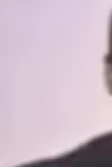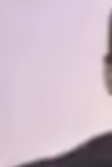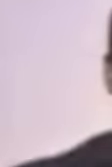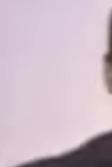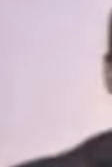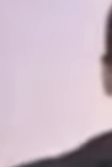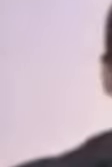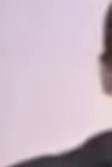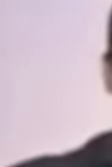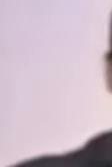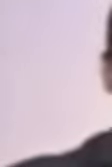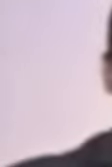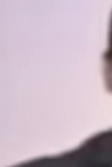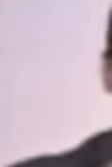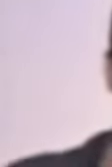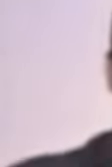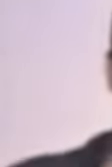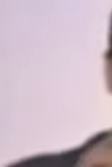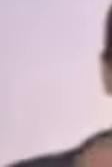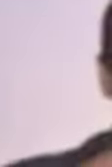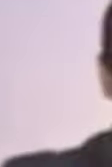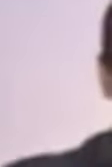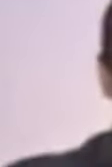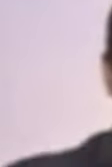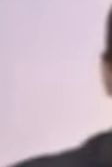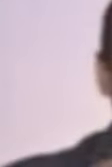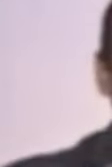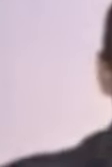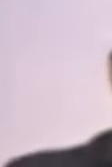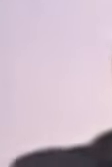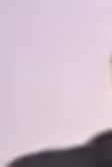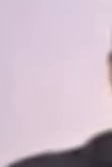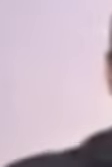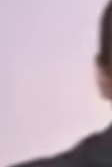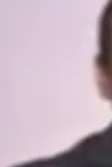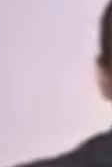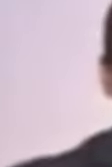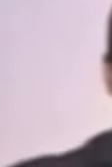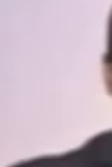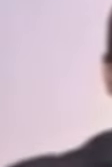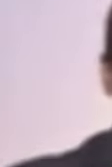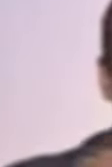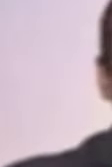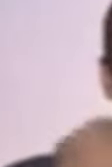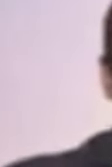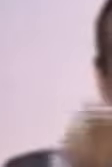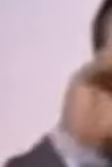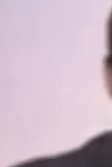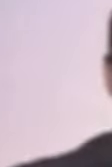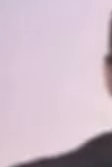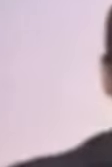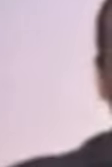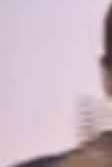el condicional del verbo haber es el favorito de los sicarios informativos. A mis hermanos y hermanas del Perú les digo que no es